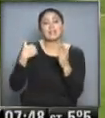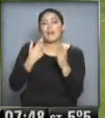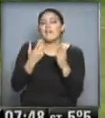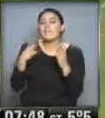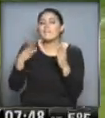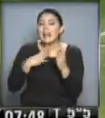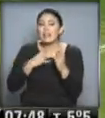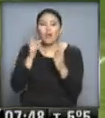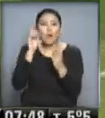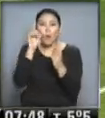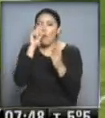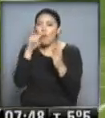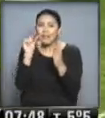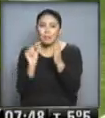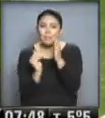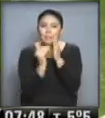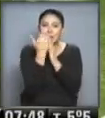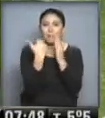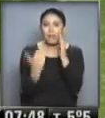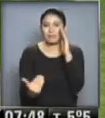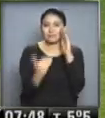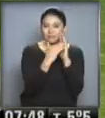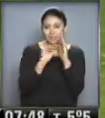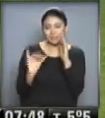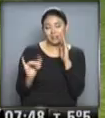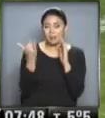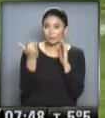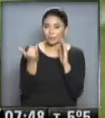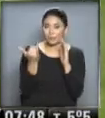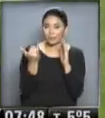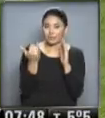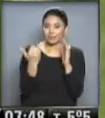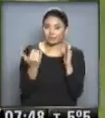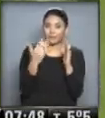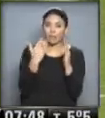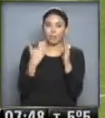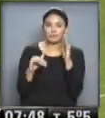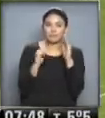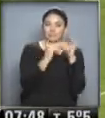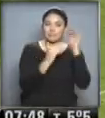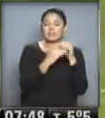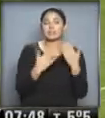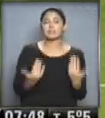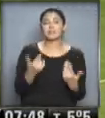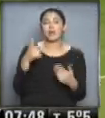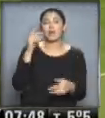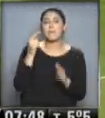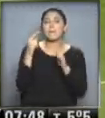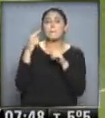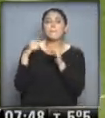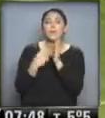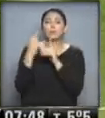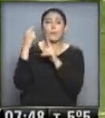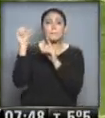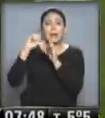faltó la puntada final para llegar al éxito, a consumar la consagración, el campeonato y demás. Perdió puntos en los